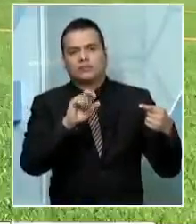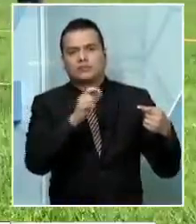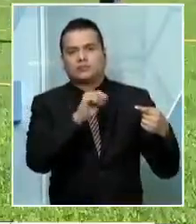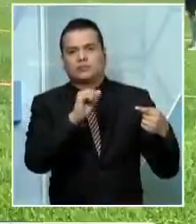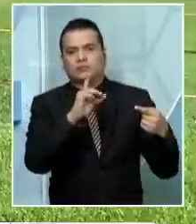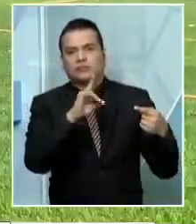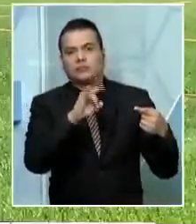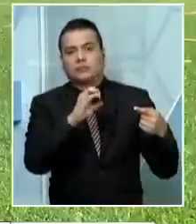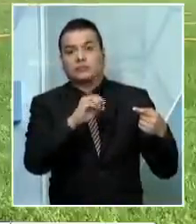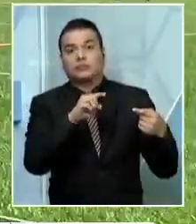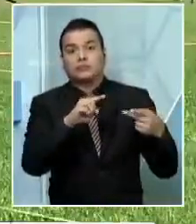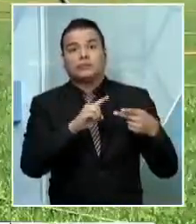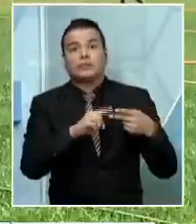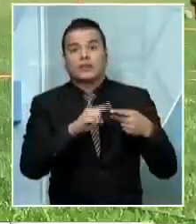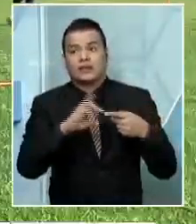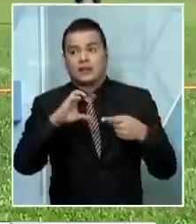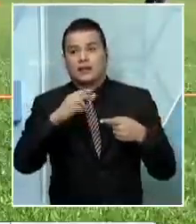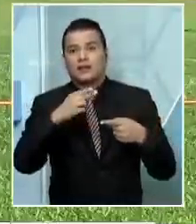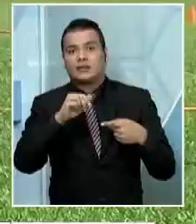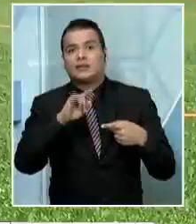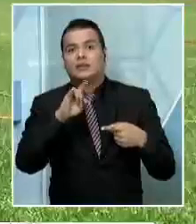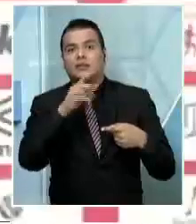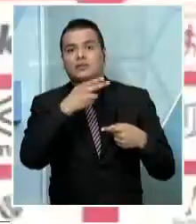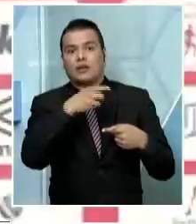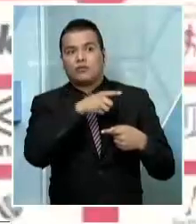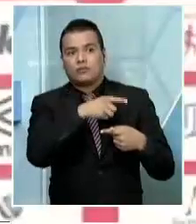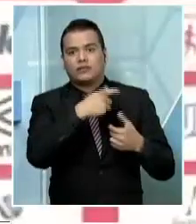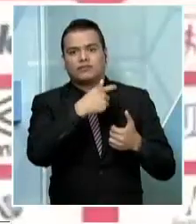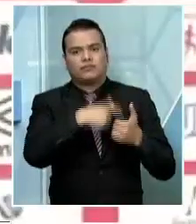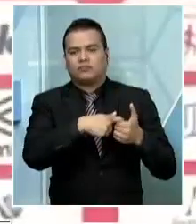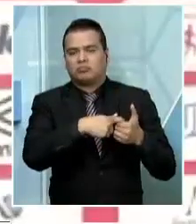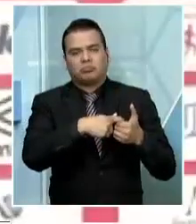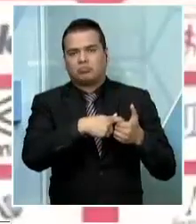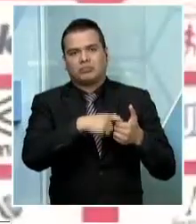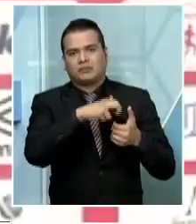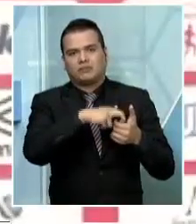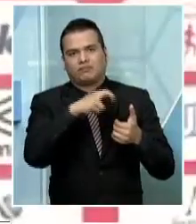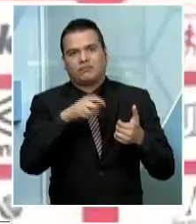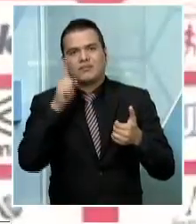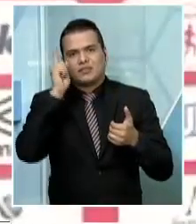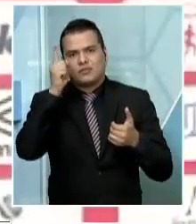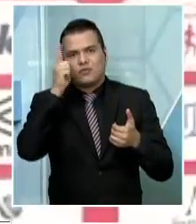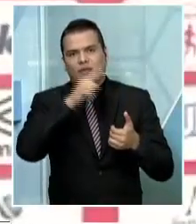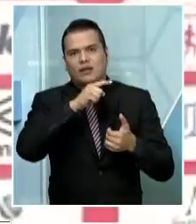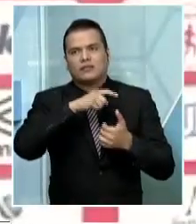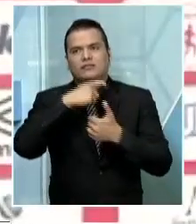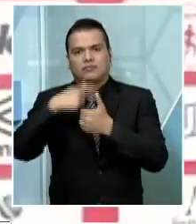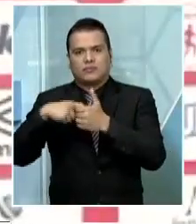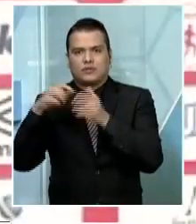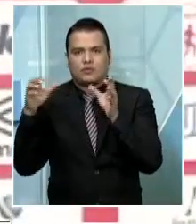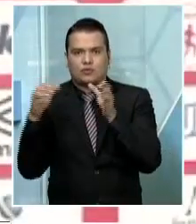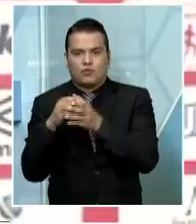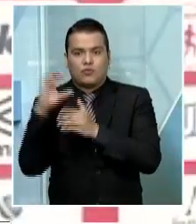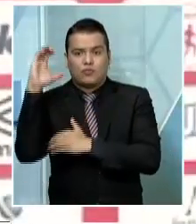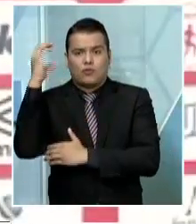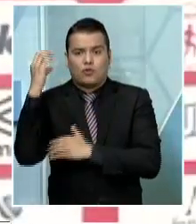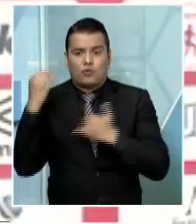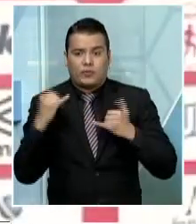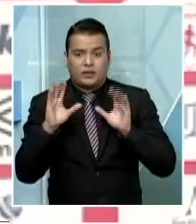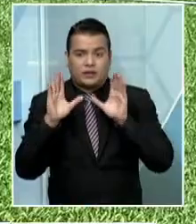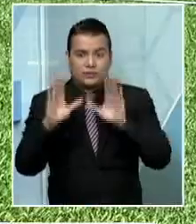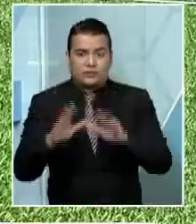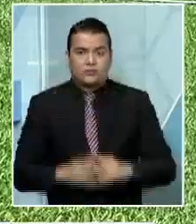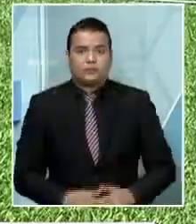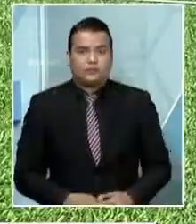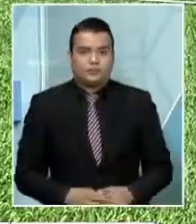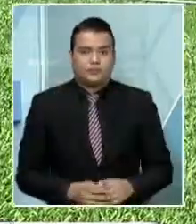Chaus, quien obtuvo un permiso de Selección Colombia. Ser más profundos dentro del dominio que hemos